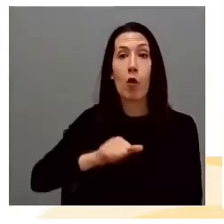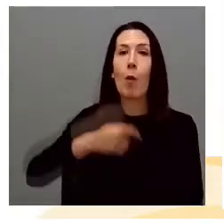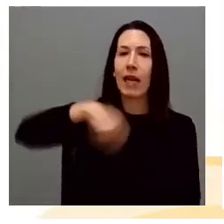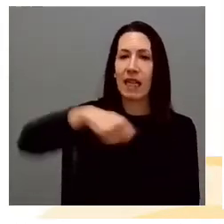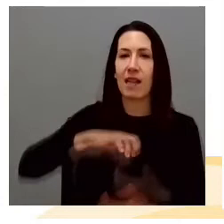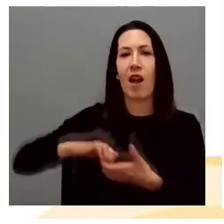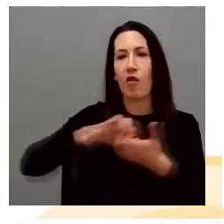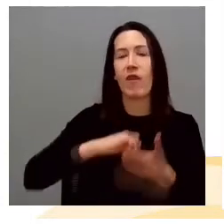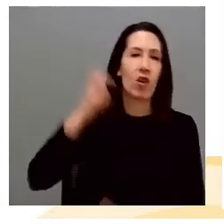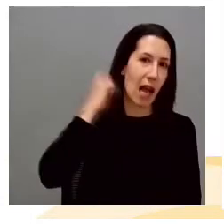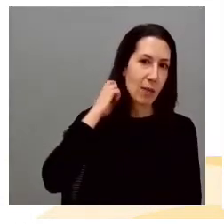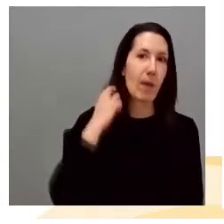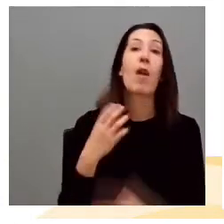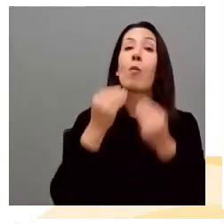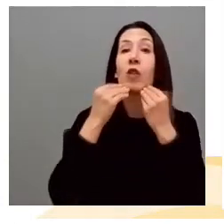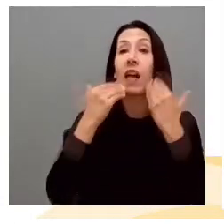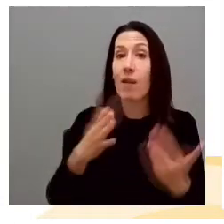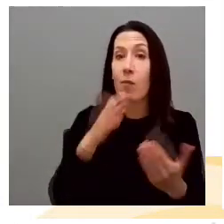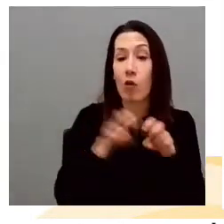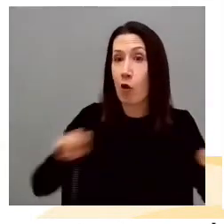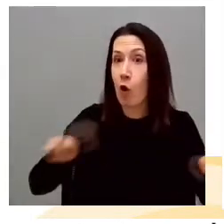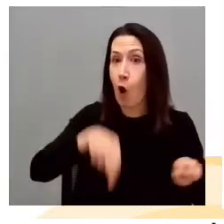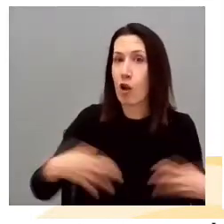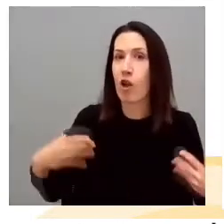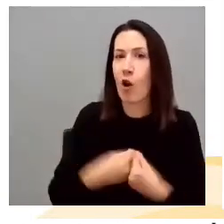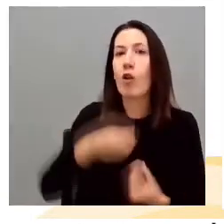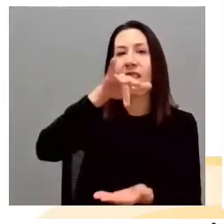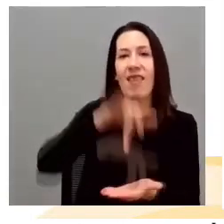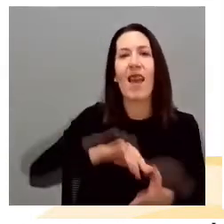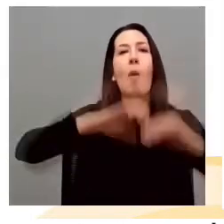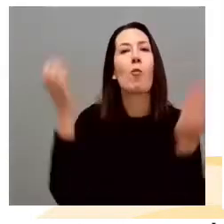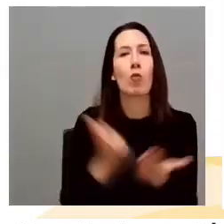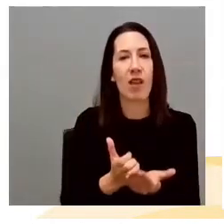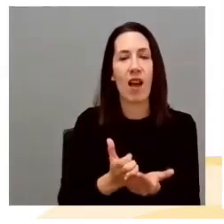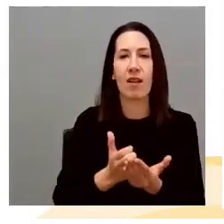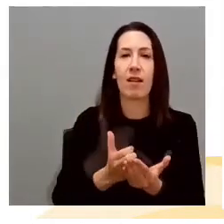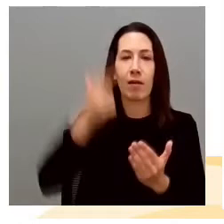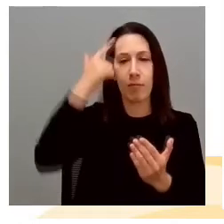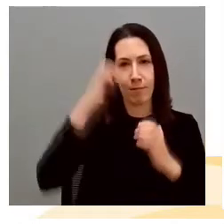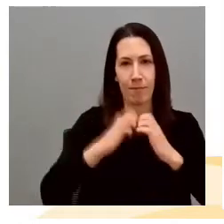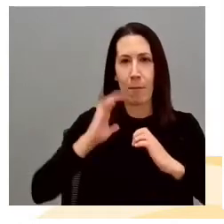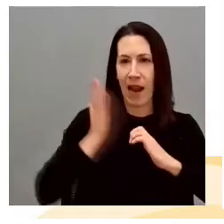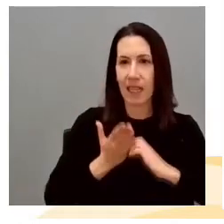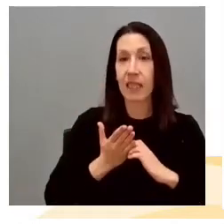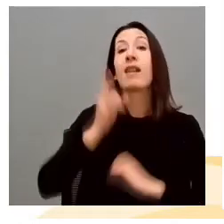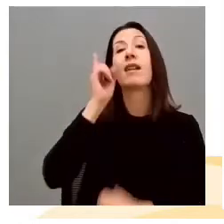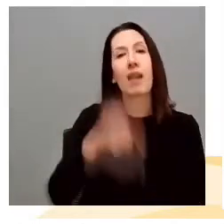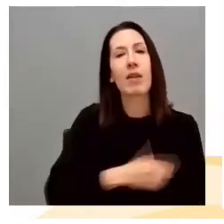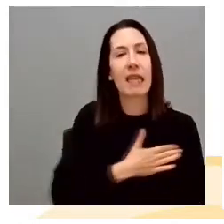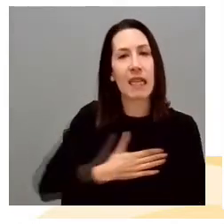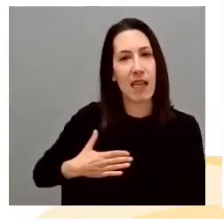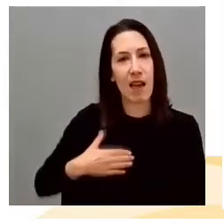ASPACE. Muchas gracias por acompañarnos en el Día Mundial de la Parálisis Cerebral y por querer compartir